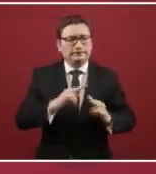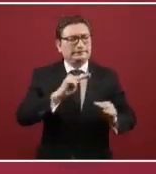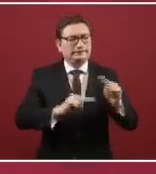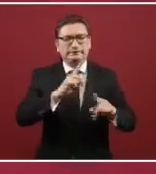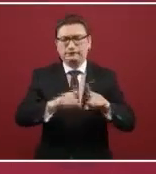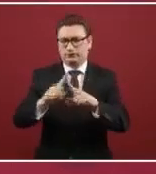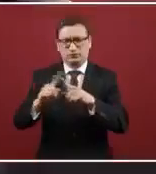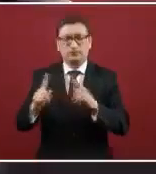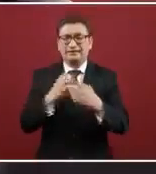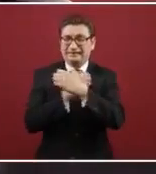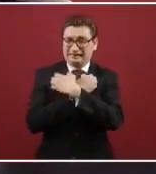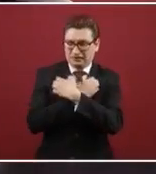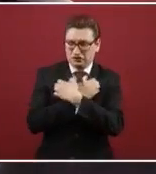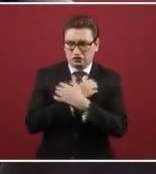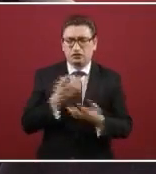Educación